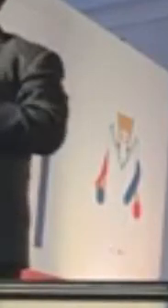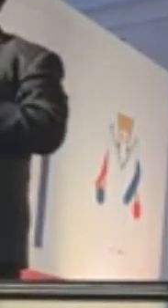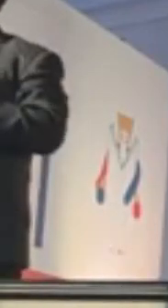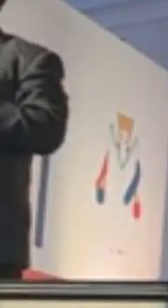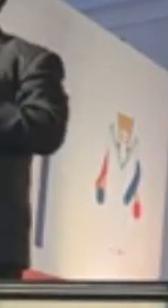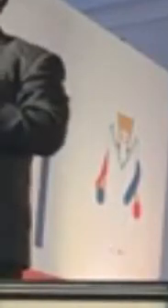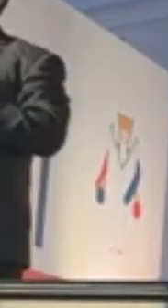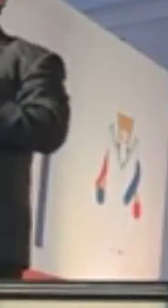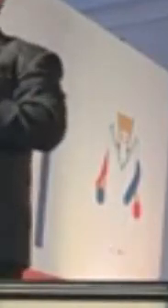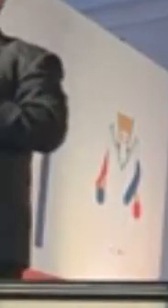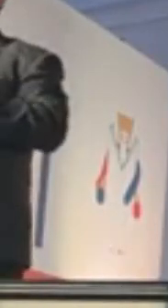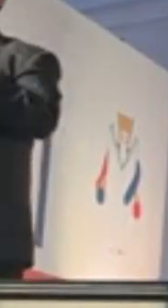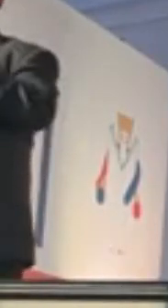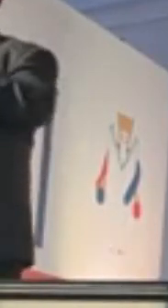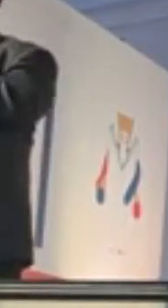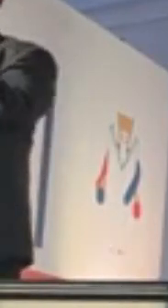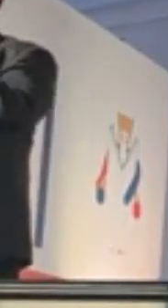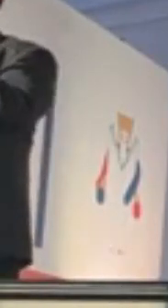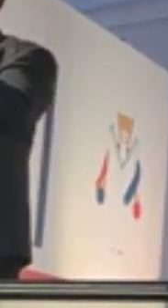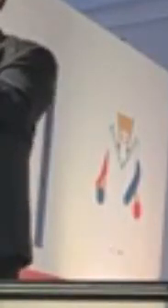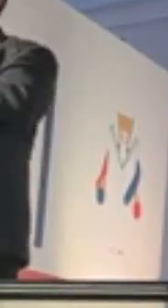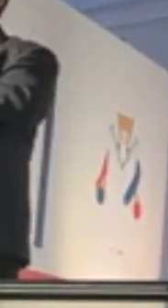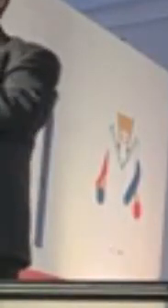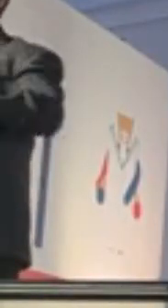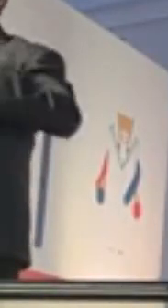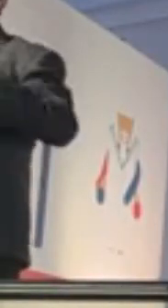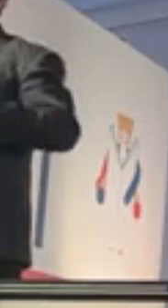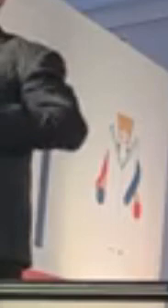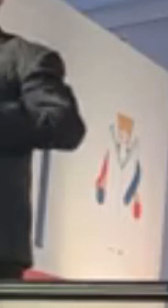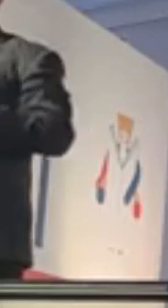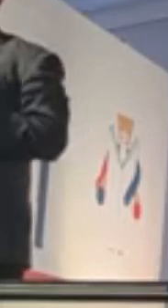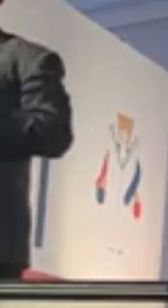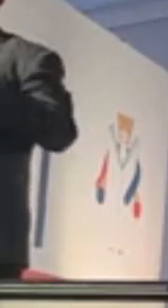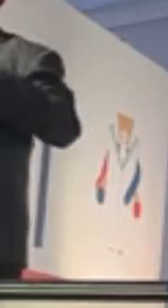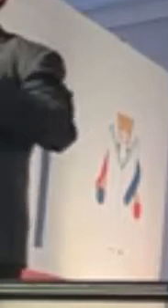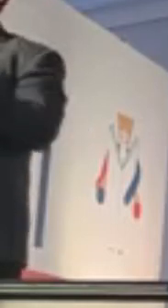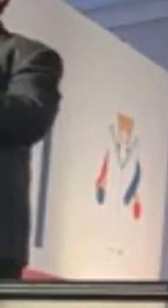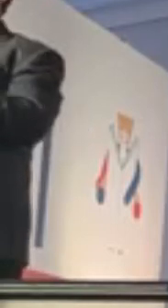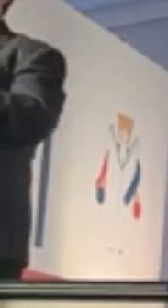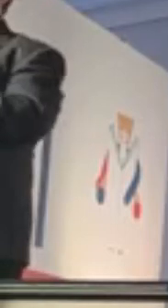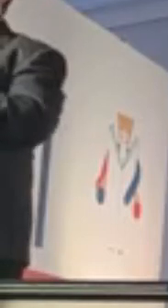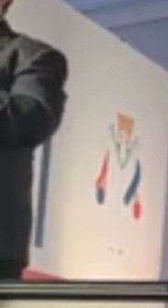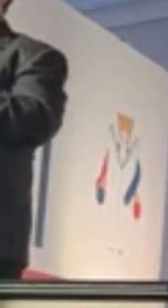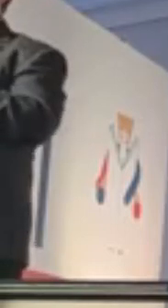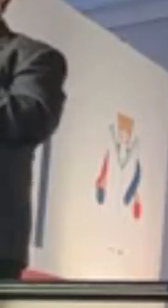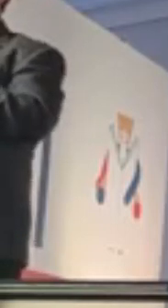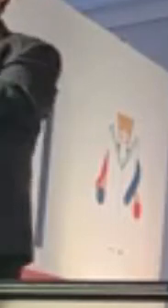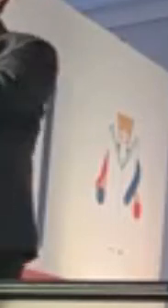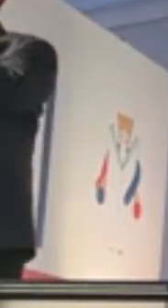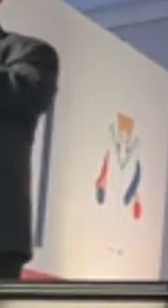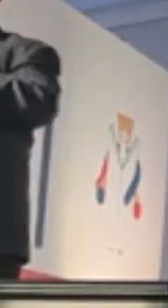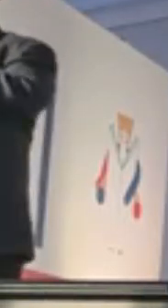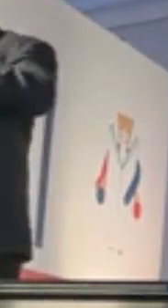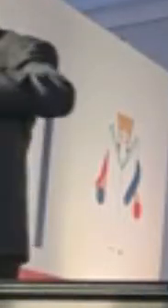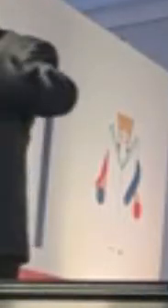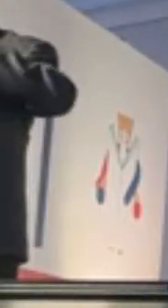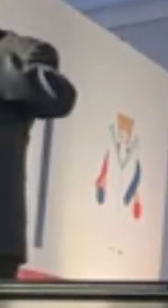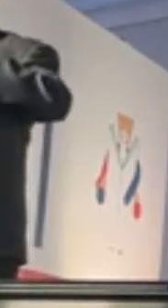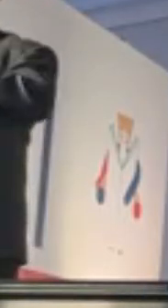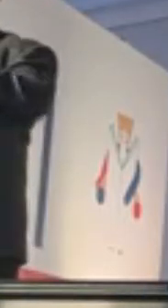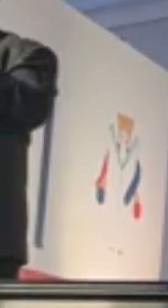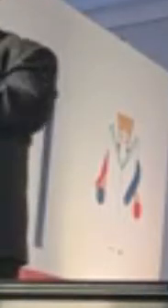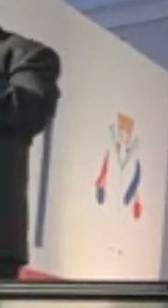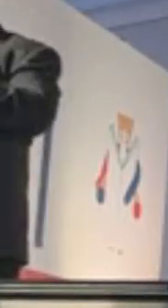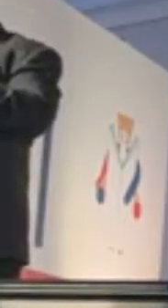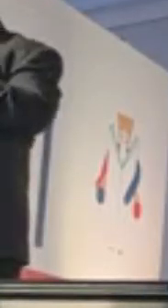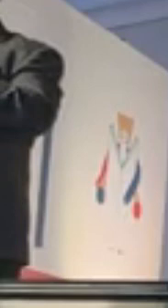otro camino para la humanidad. El ser humano en el centro, en armonía con la vida y con el planeta. Yo creo que el sistema económico actual